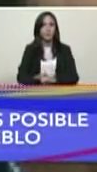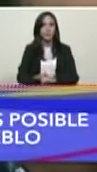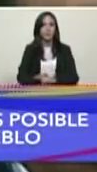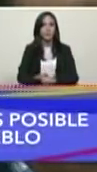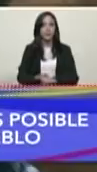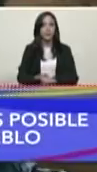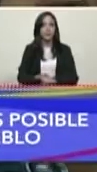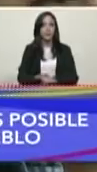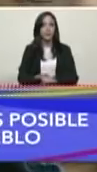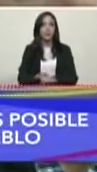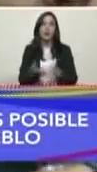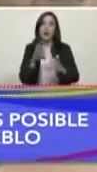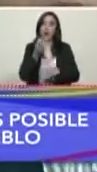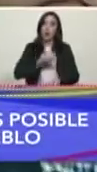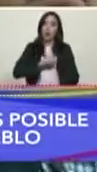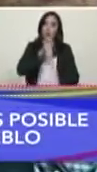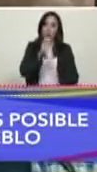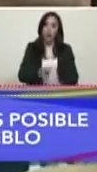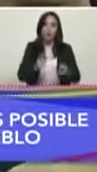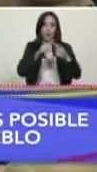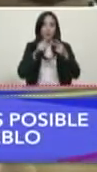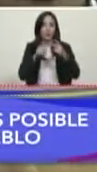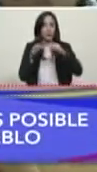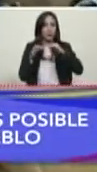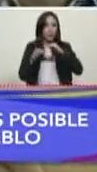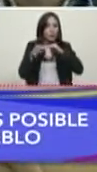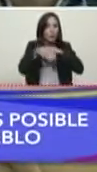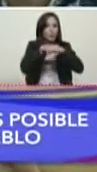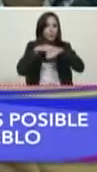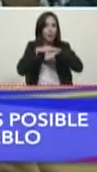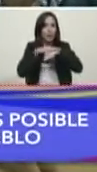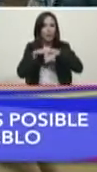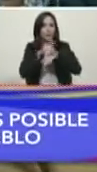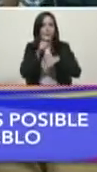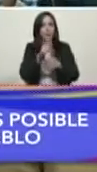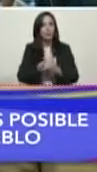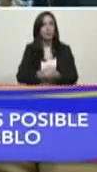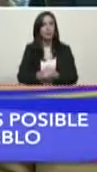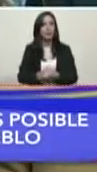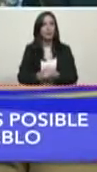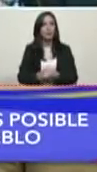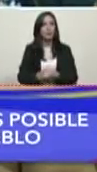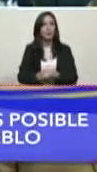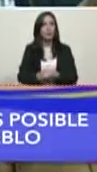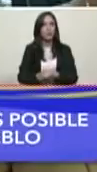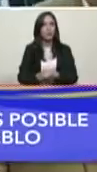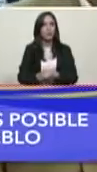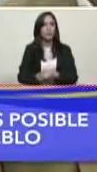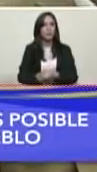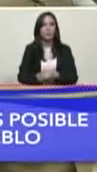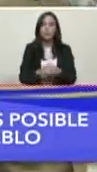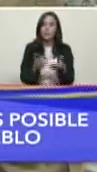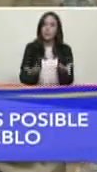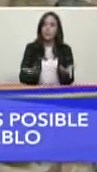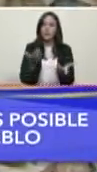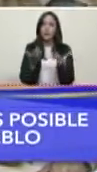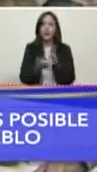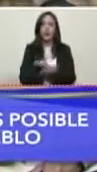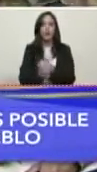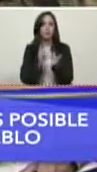a los ministros y ministras que abran un nuevo